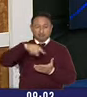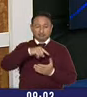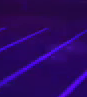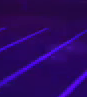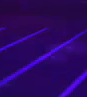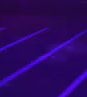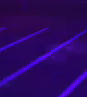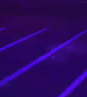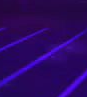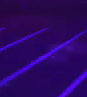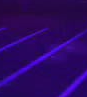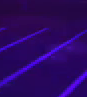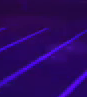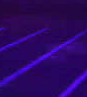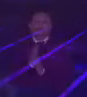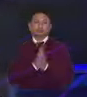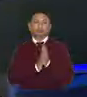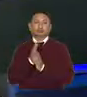enseguida.